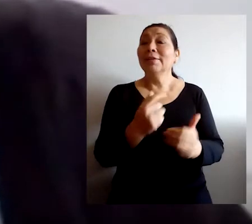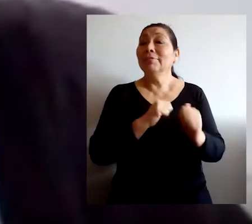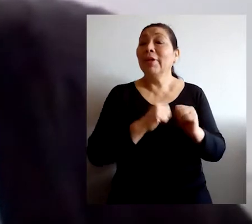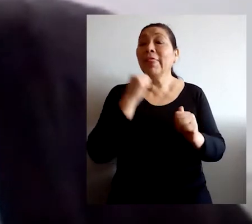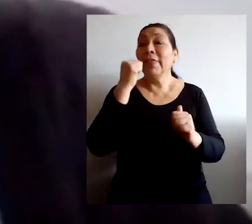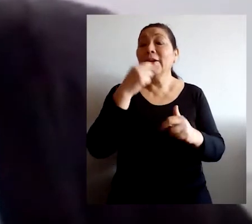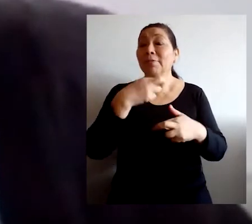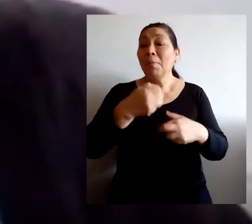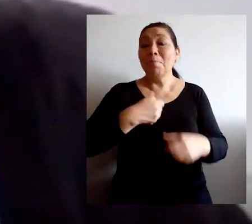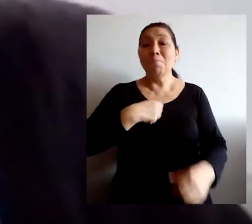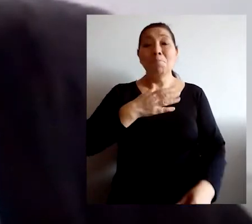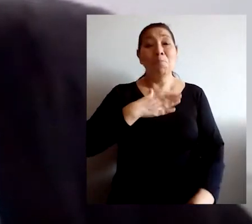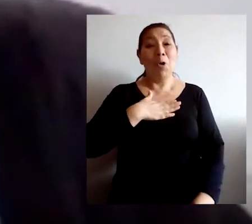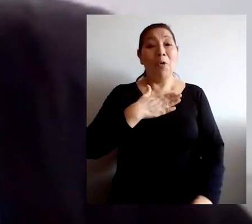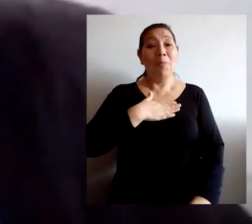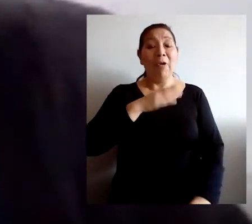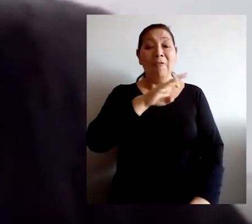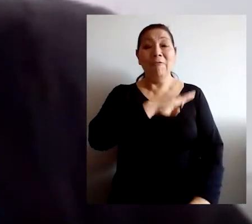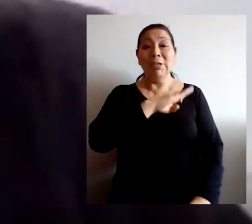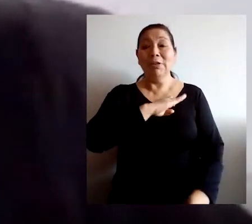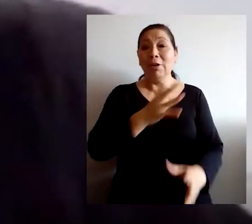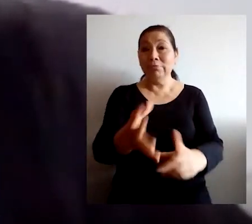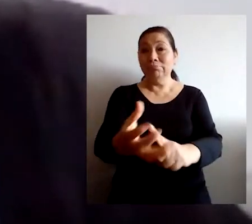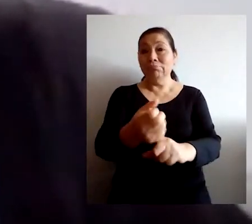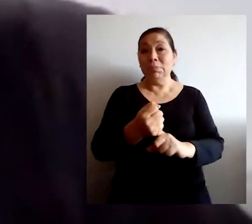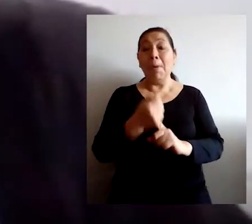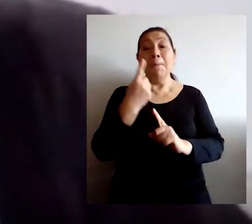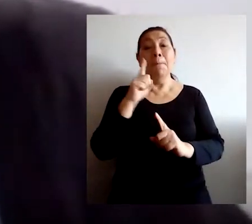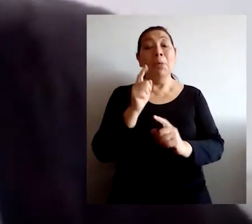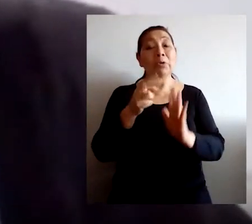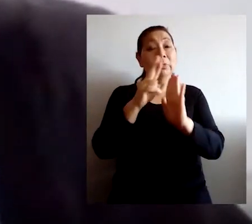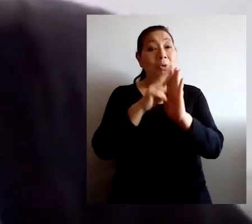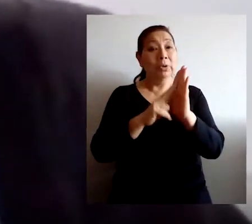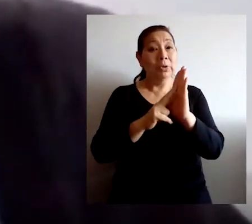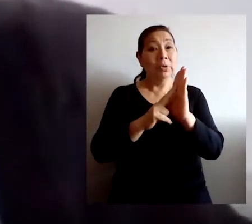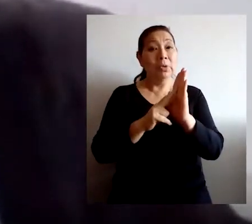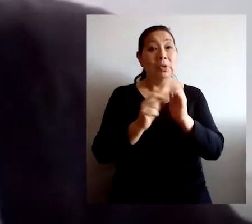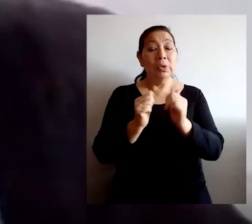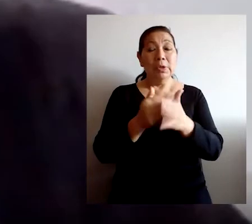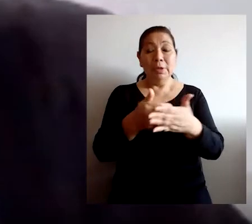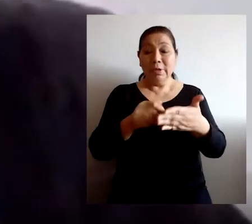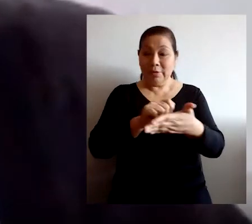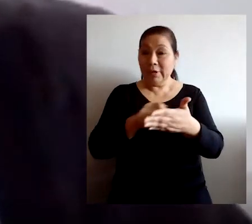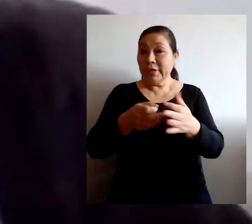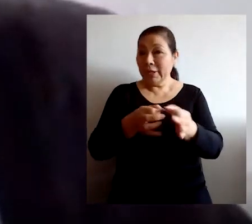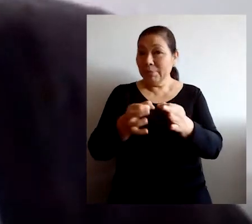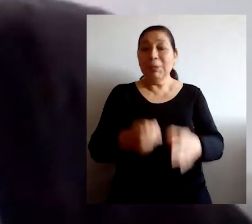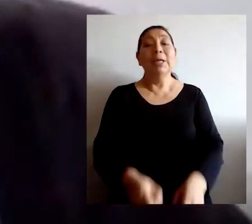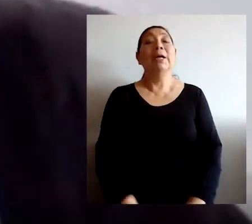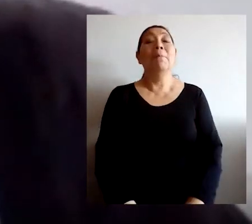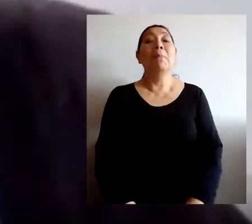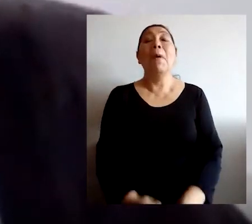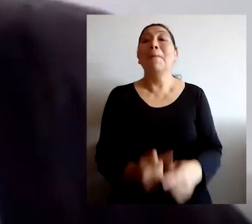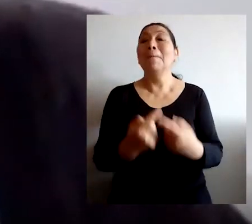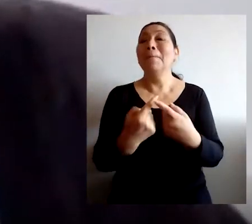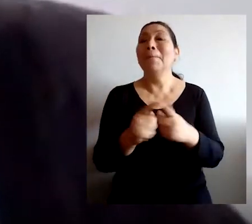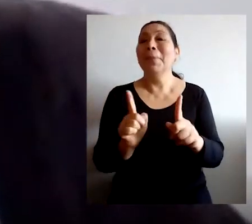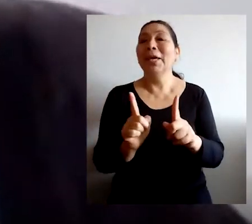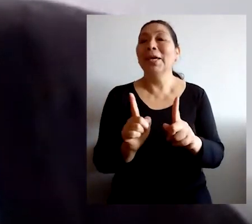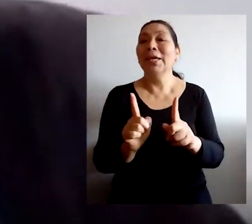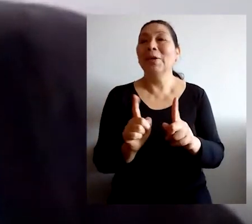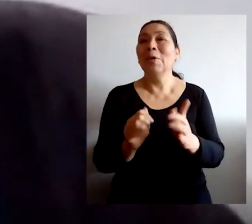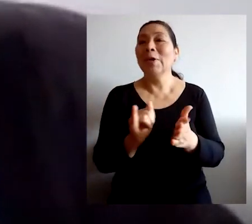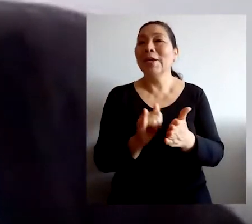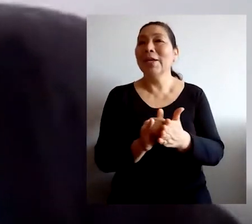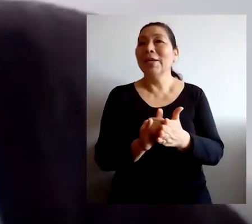afectación al derecho de propiedad por confiscación, efectuado por la resolución suprema antes descrita. Sin embargo, para